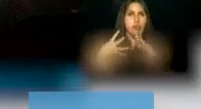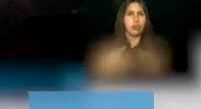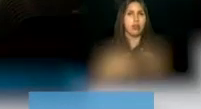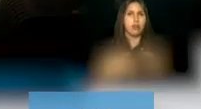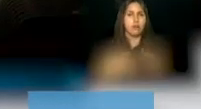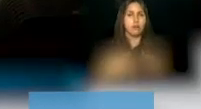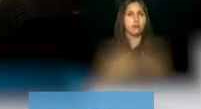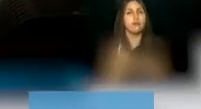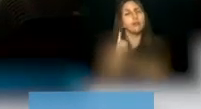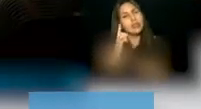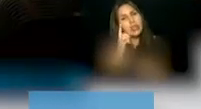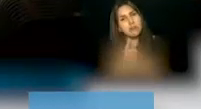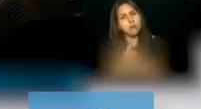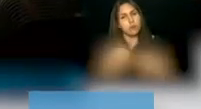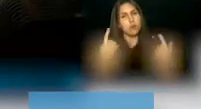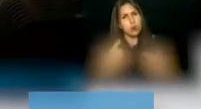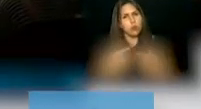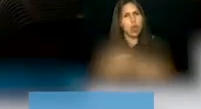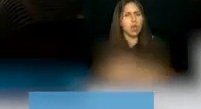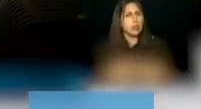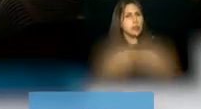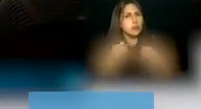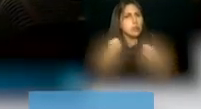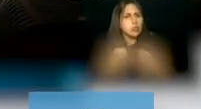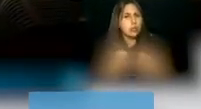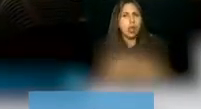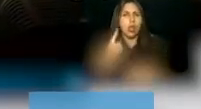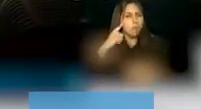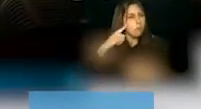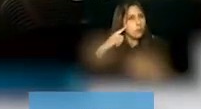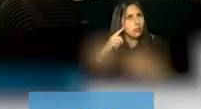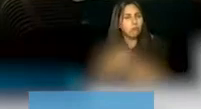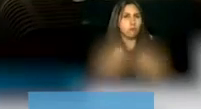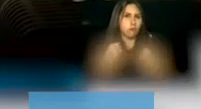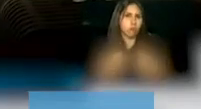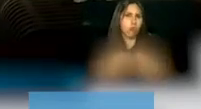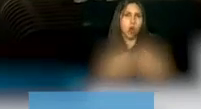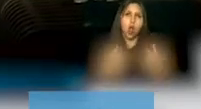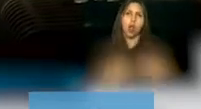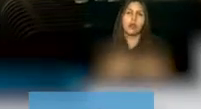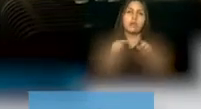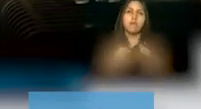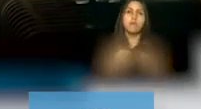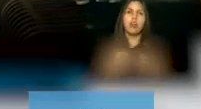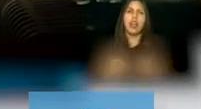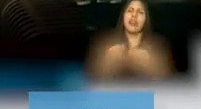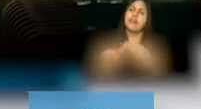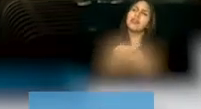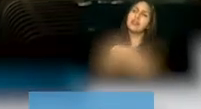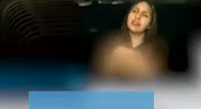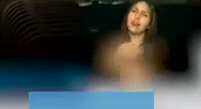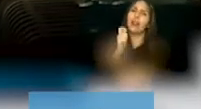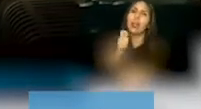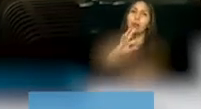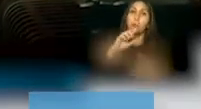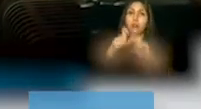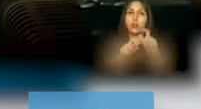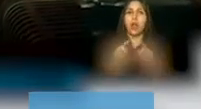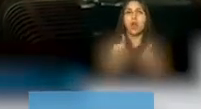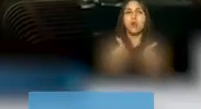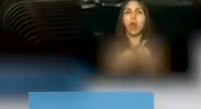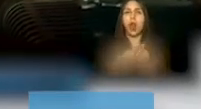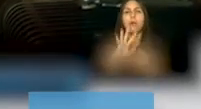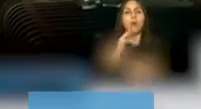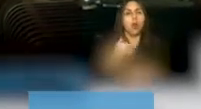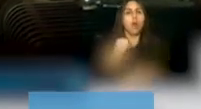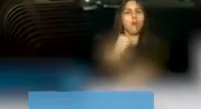los invito a soñar juntos, etcétera. Se da entre esa tensión de, ¿quieren certezas? Quédense con nosotros. El cheque en